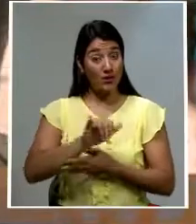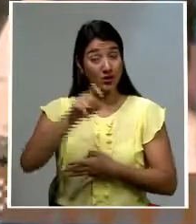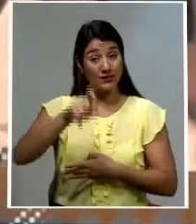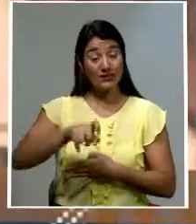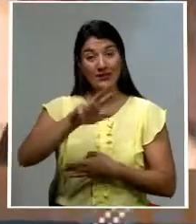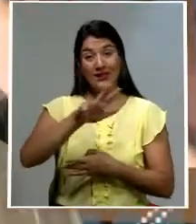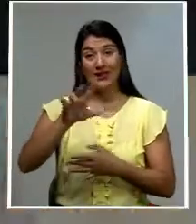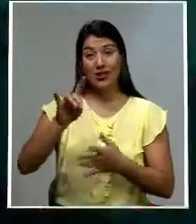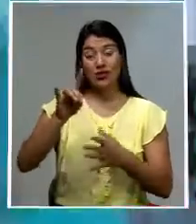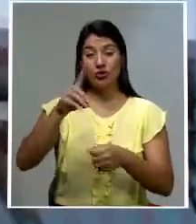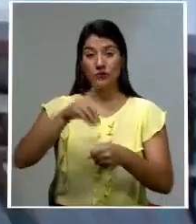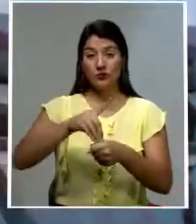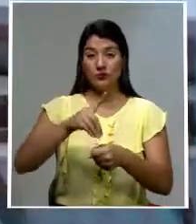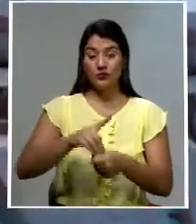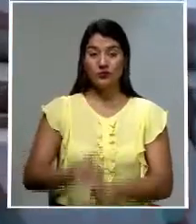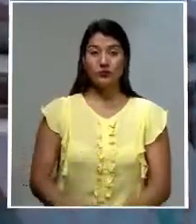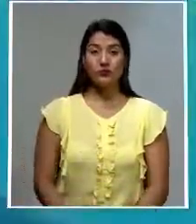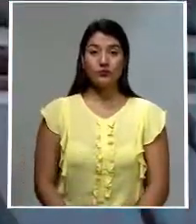diputados.